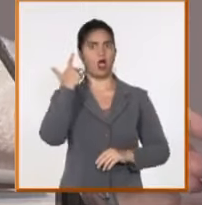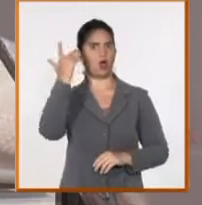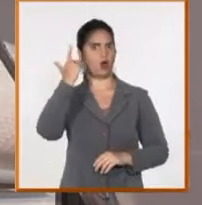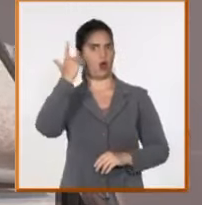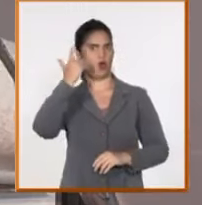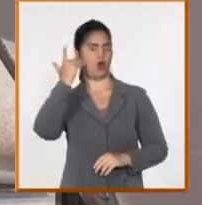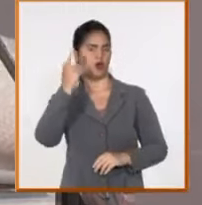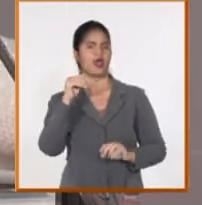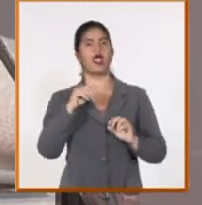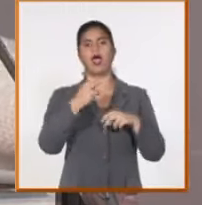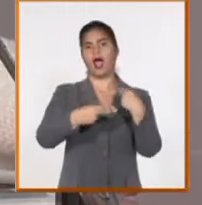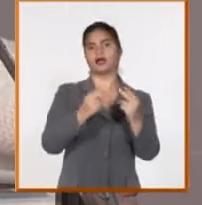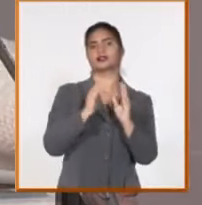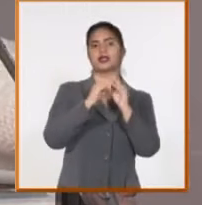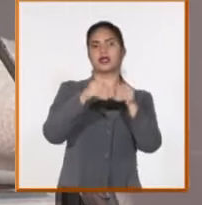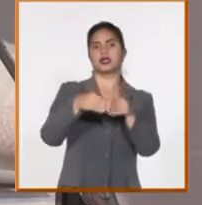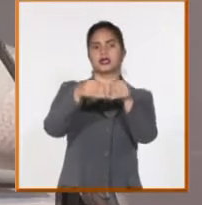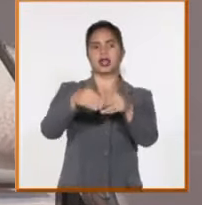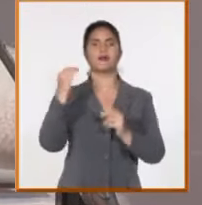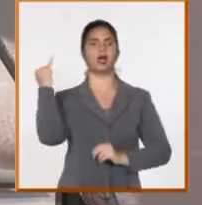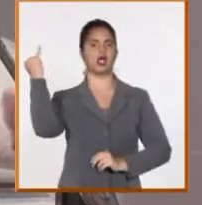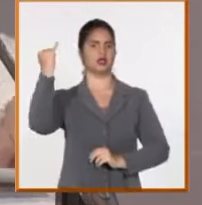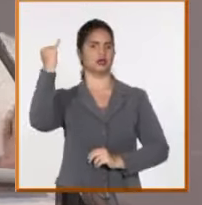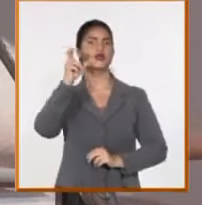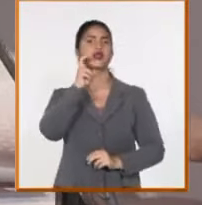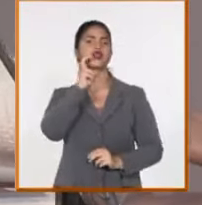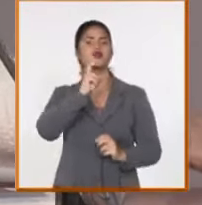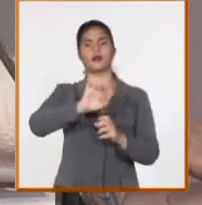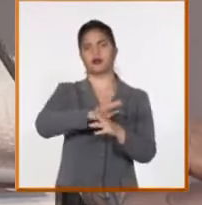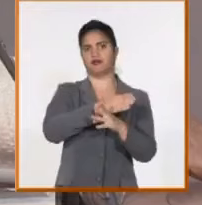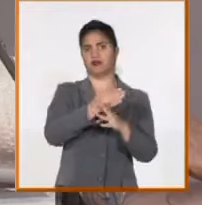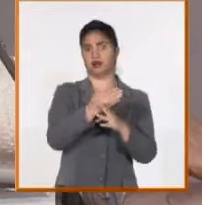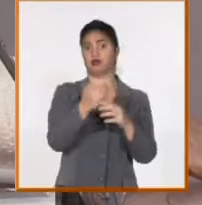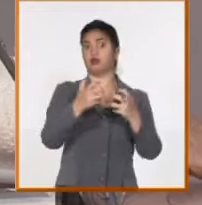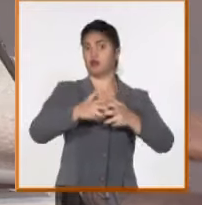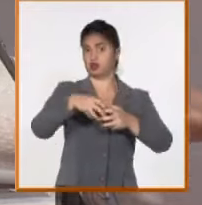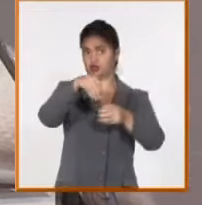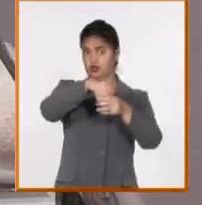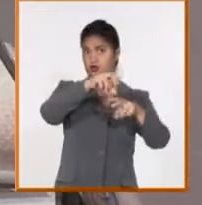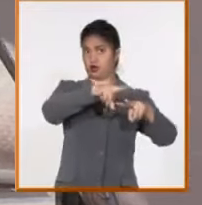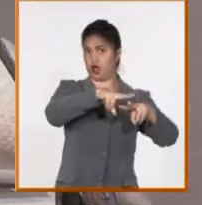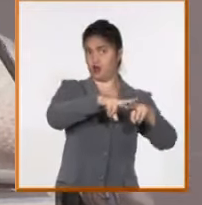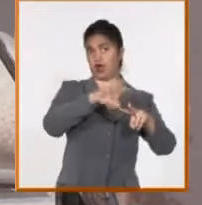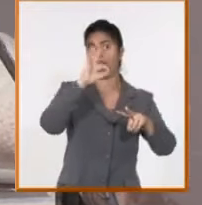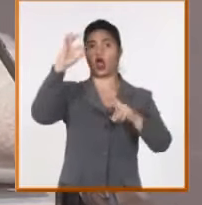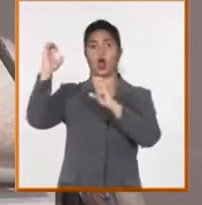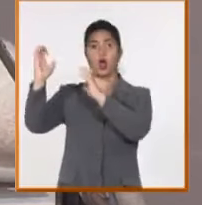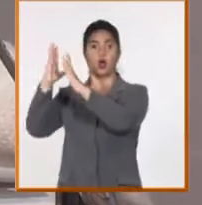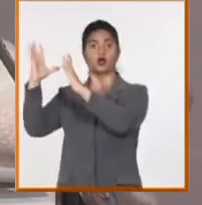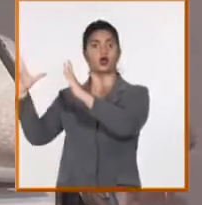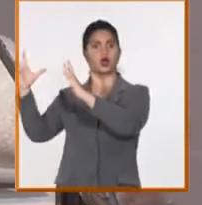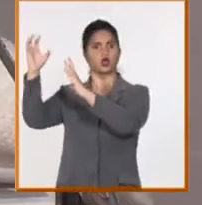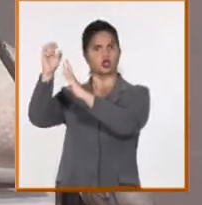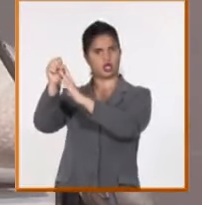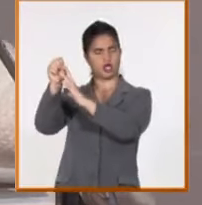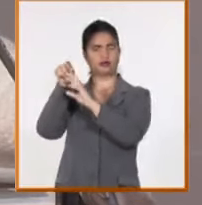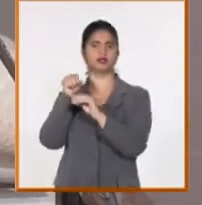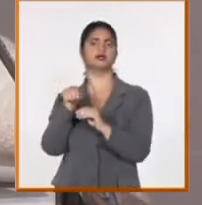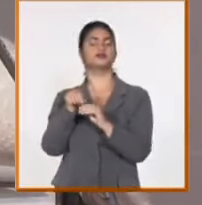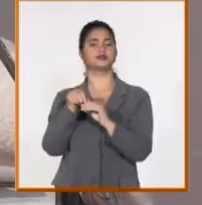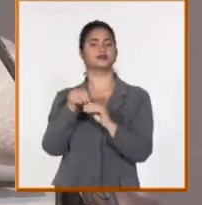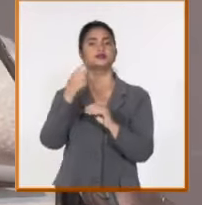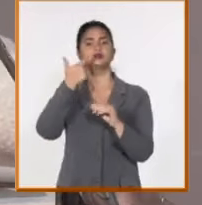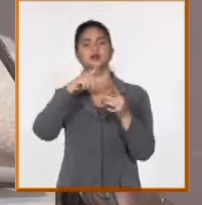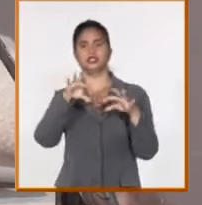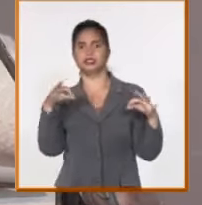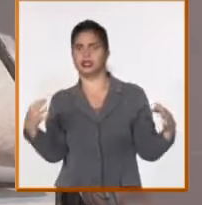internacional en varios idiomas está toda la zona occidental el artemiseño el Victoria el